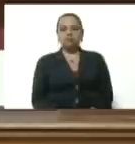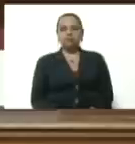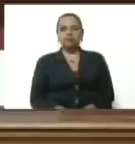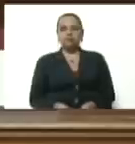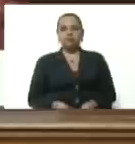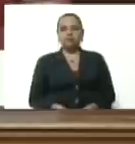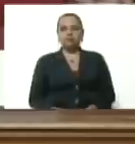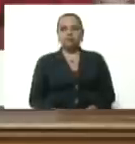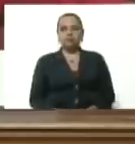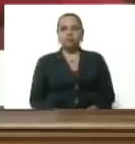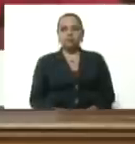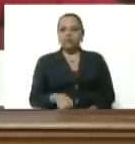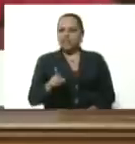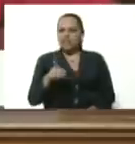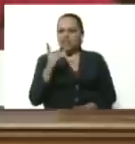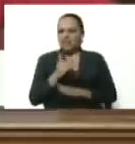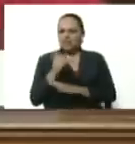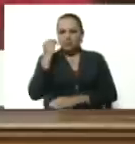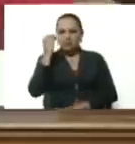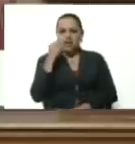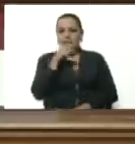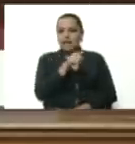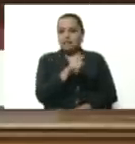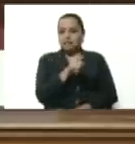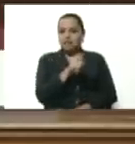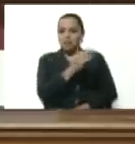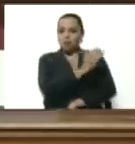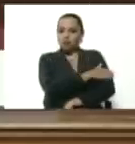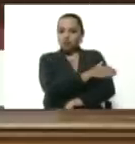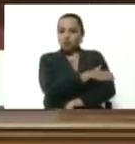¿De qué debe pensar uno? Que esa es la posición de ese sector.